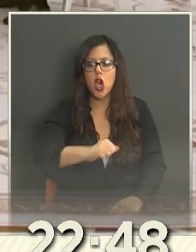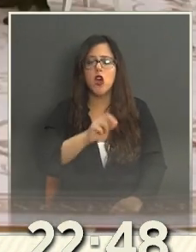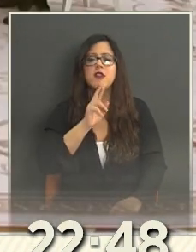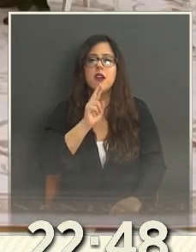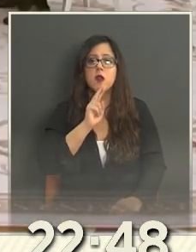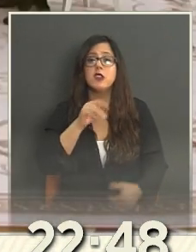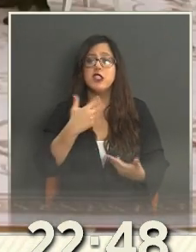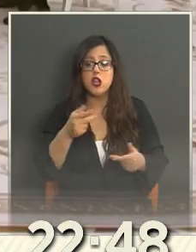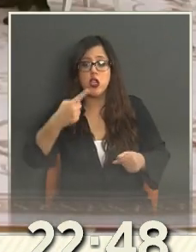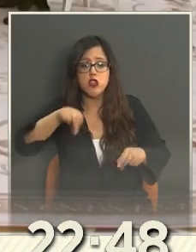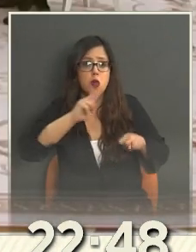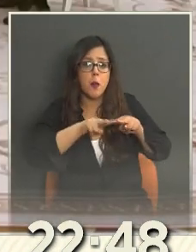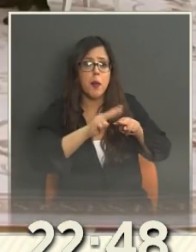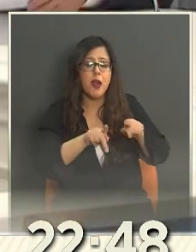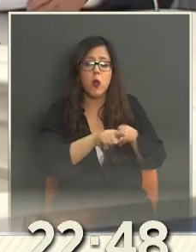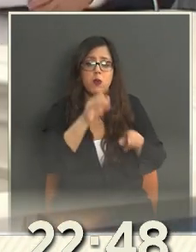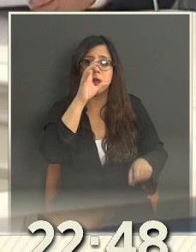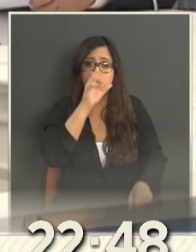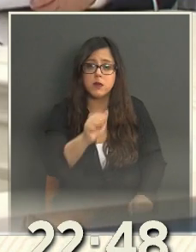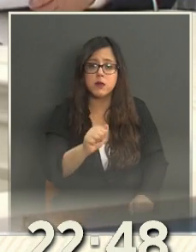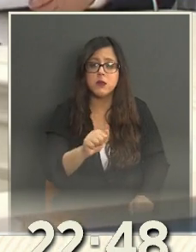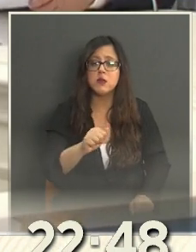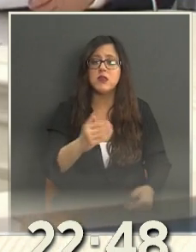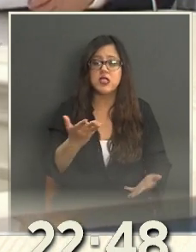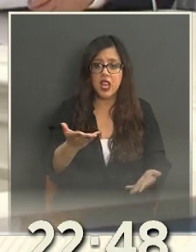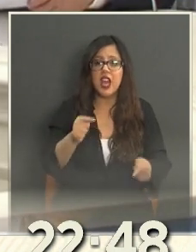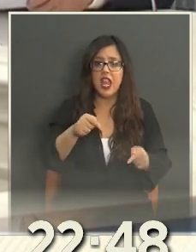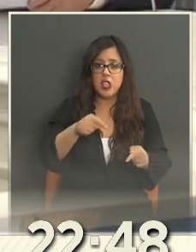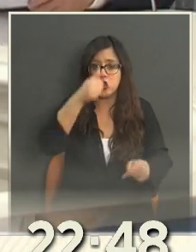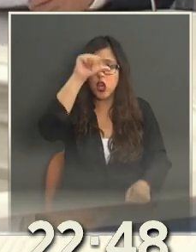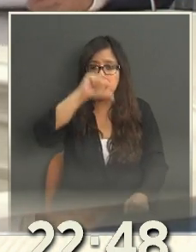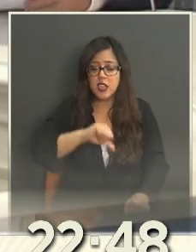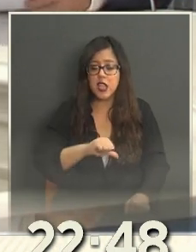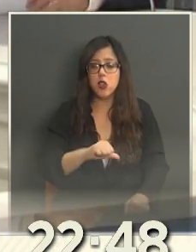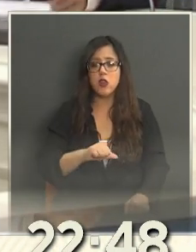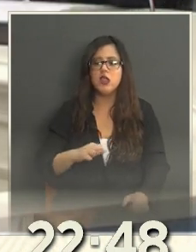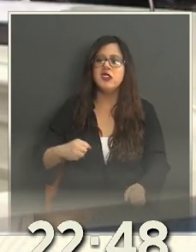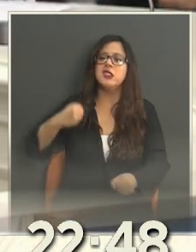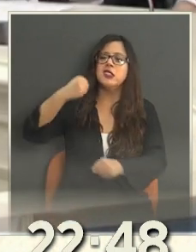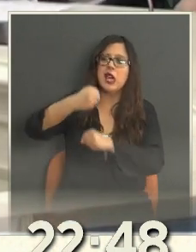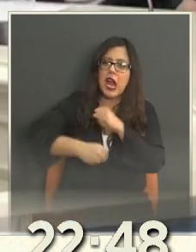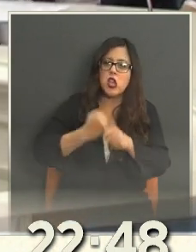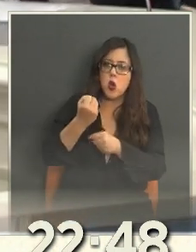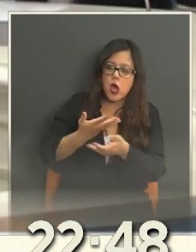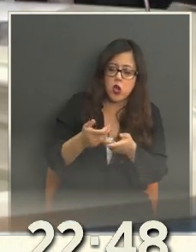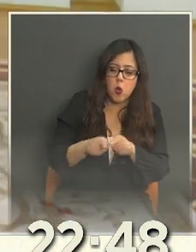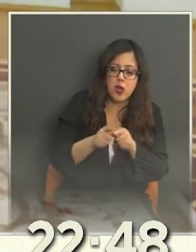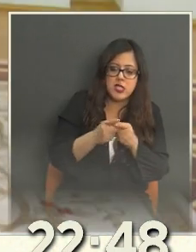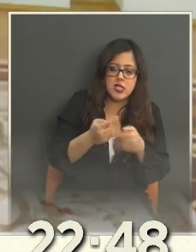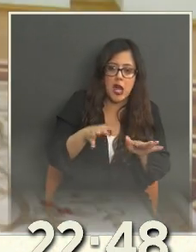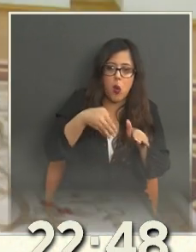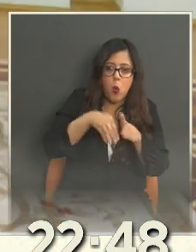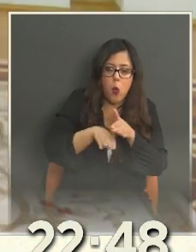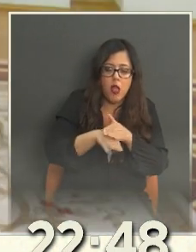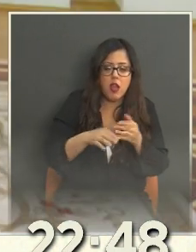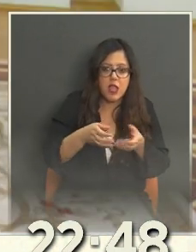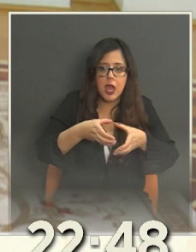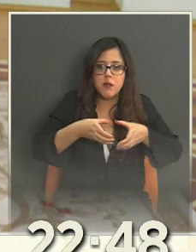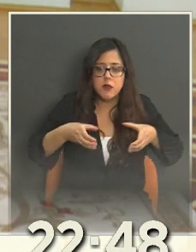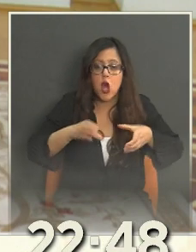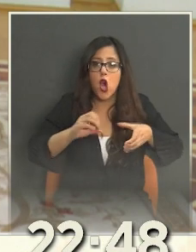que se ha preparado para resistir esas sanciones años de acumular oro divisas diversificar su economía